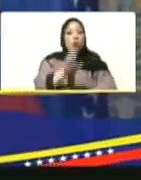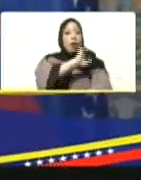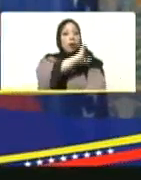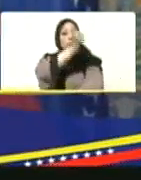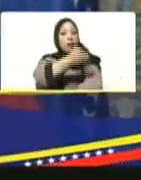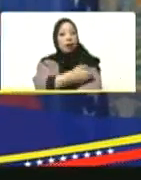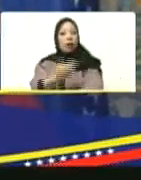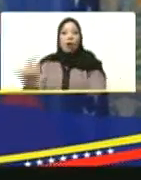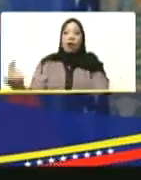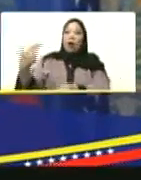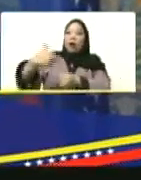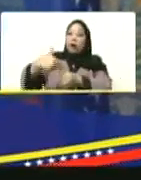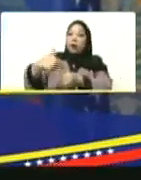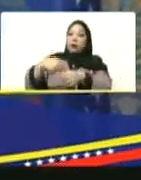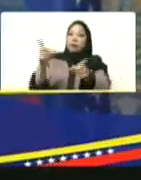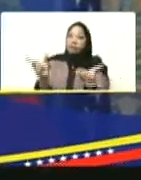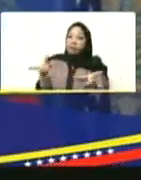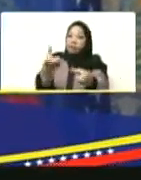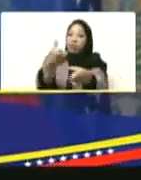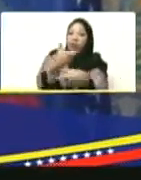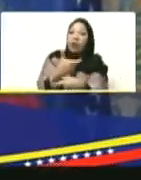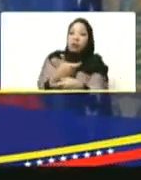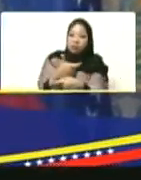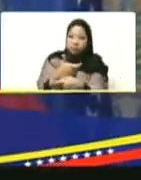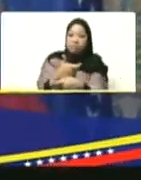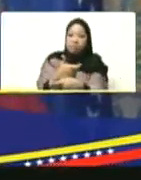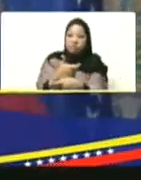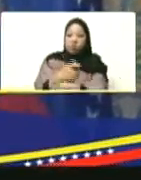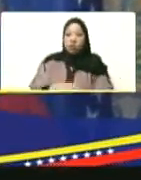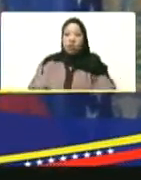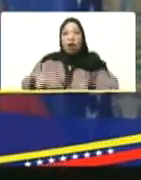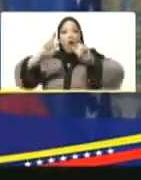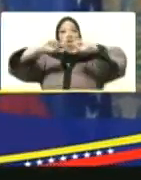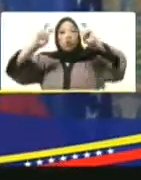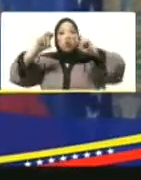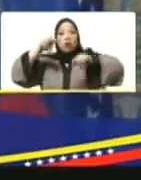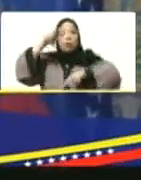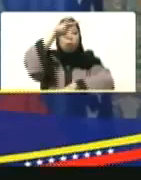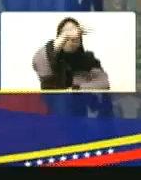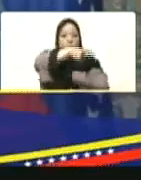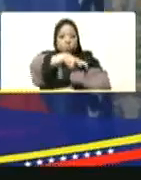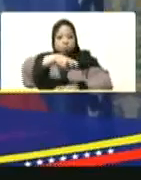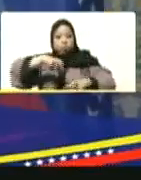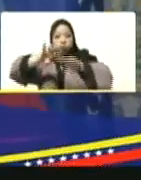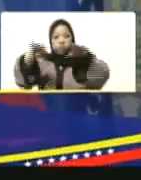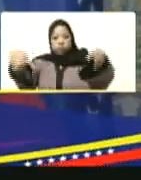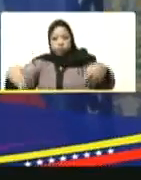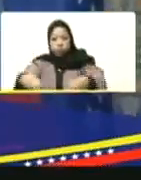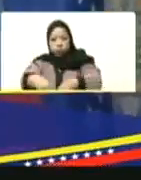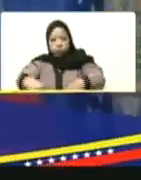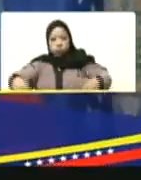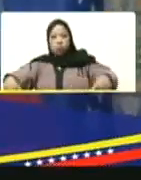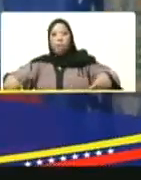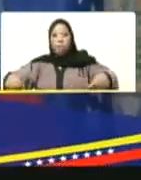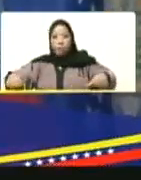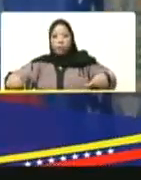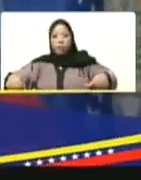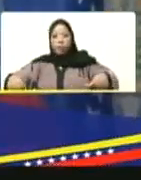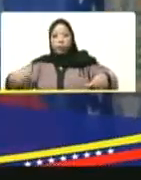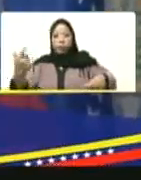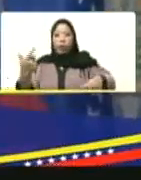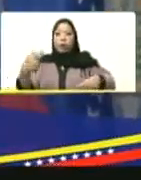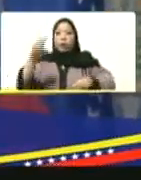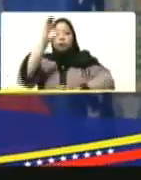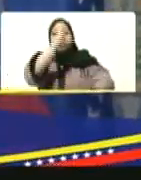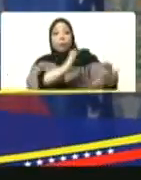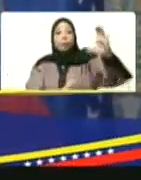petroleros, gasíferos, los temas agrícolas, los temas de la